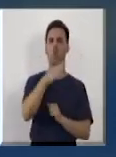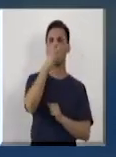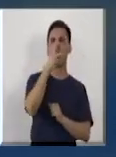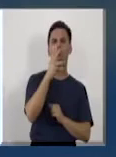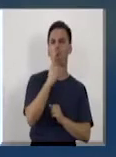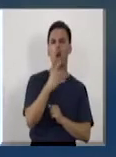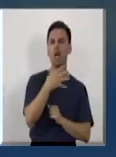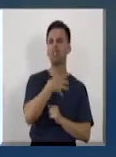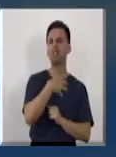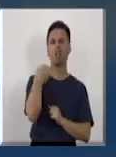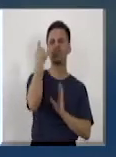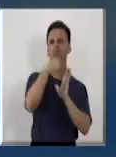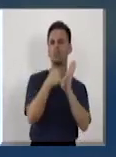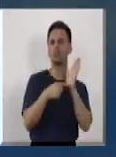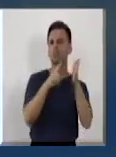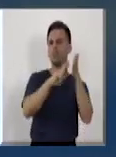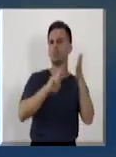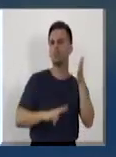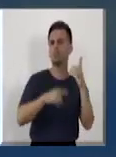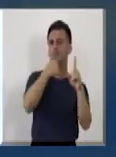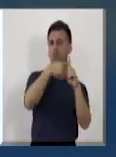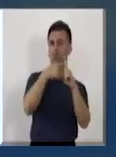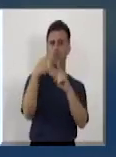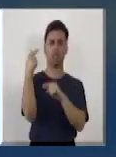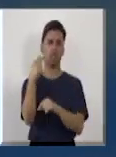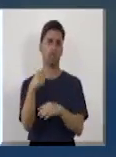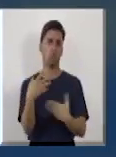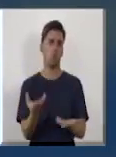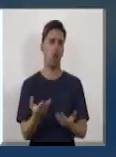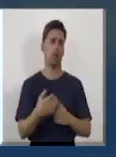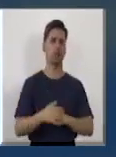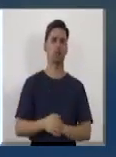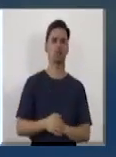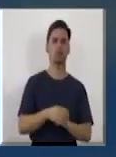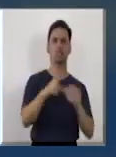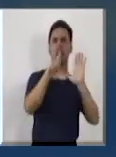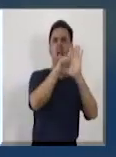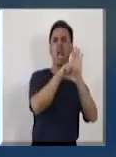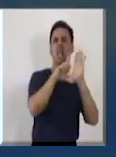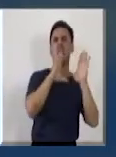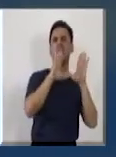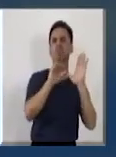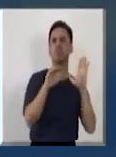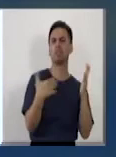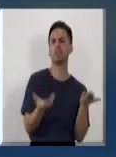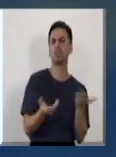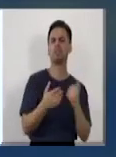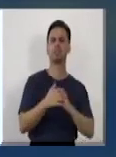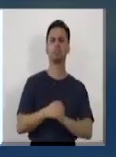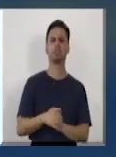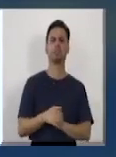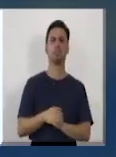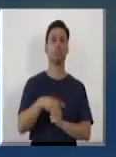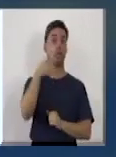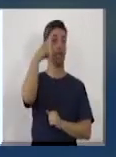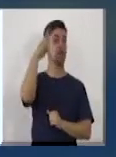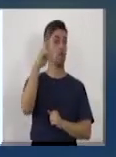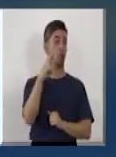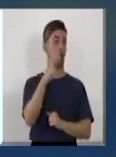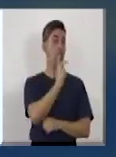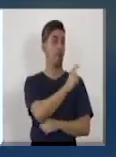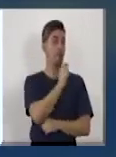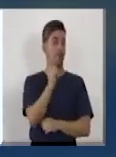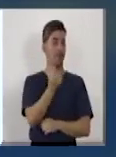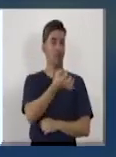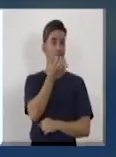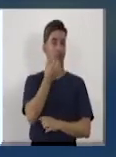ley de interacción eléctrica? Y recuerden que sus profesores le dieron aplicaciones sobre las interacciones, que las pueden buscar